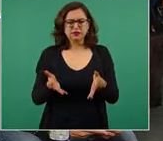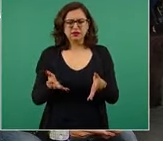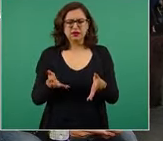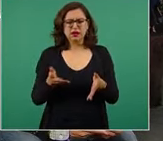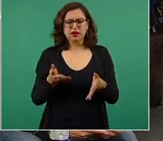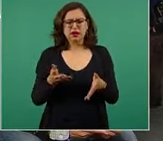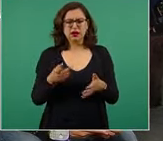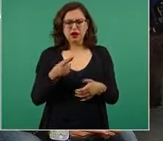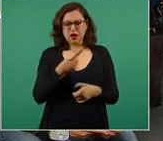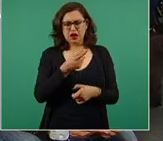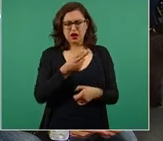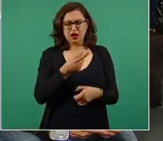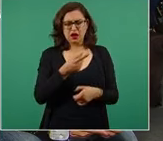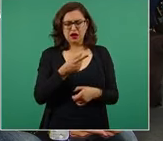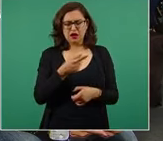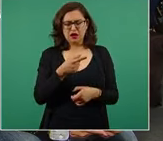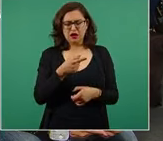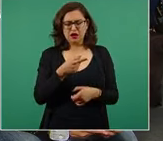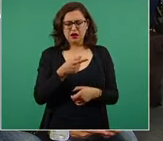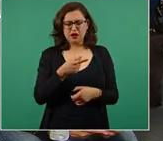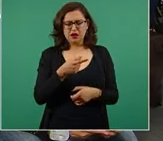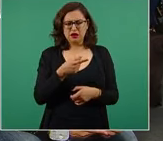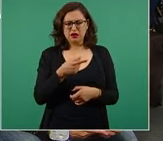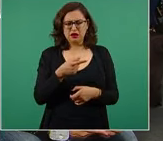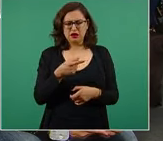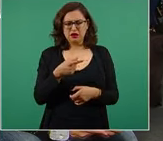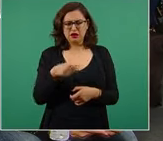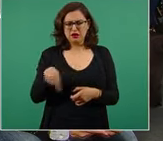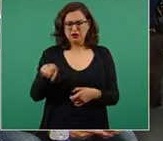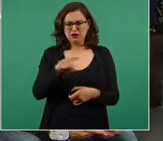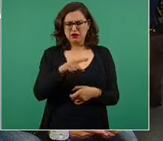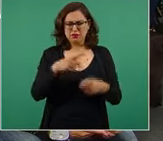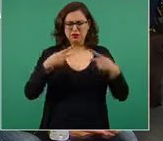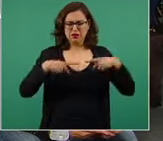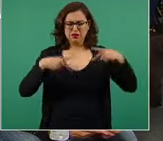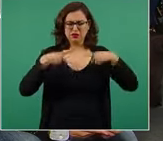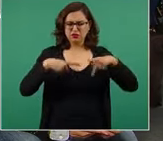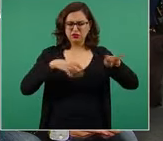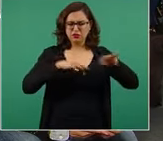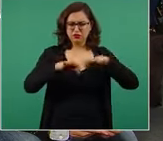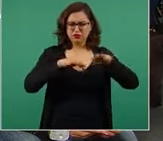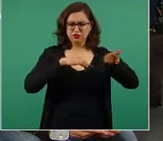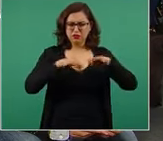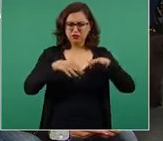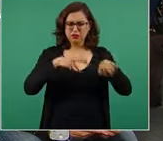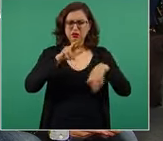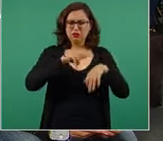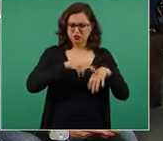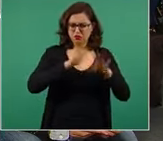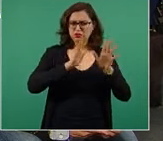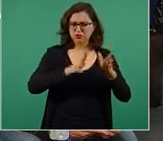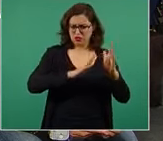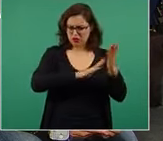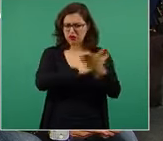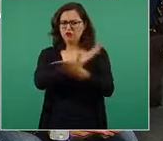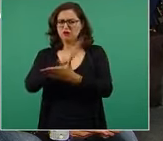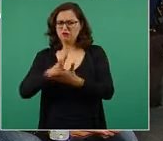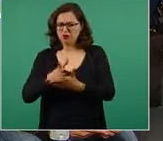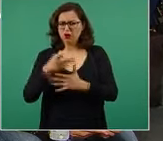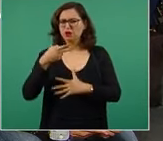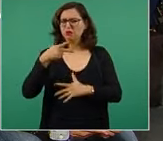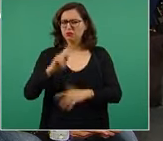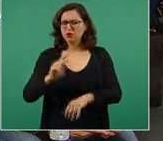trabajadores fueron a recoger el caballo azteca, pero la autoridad, API y el puerto y también